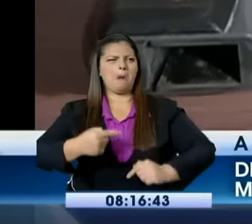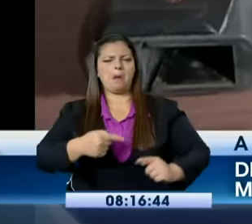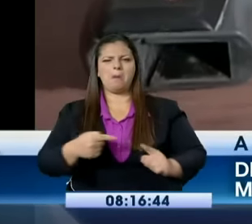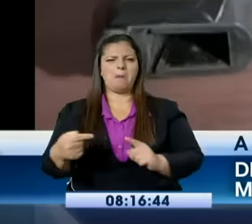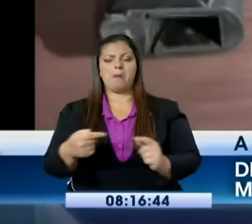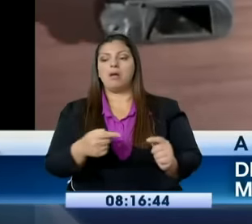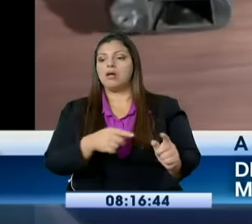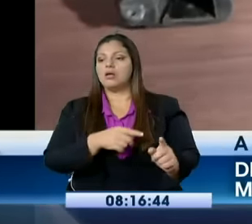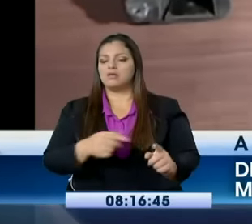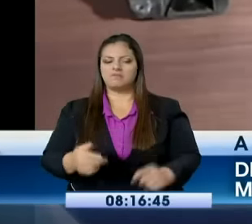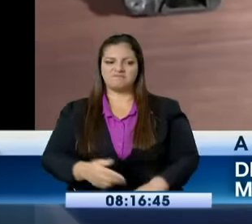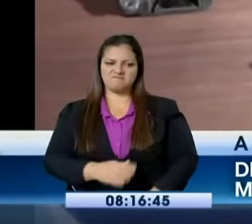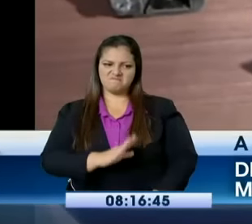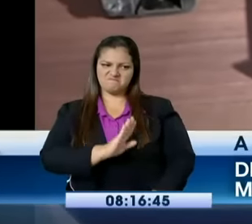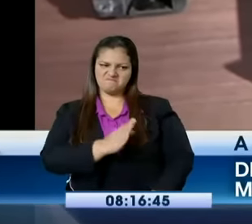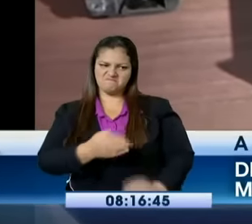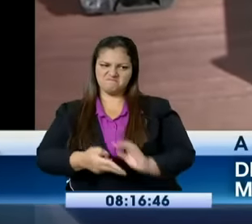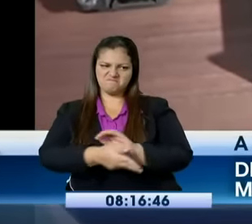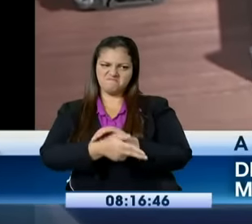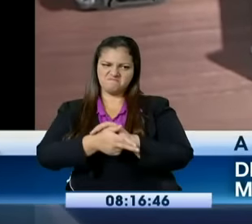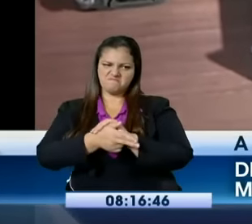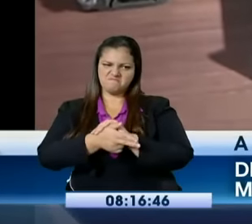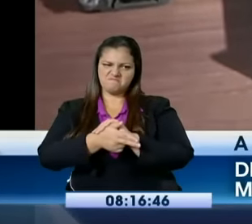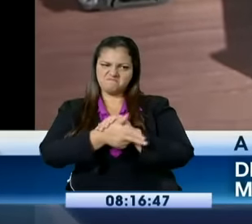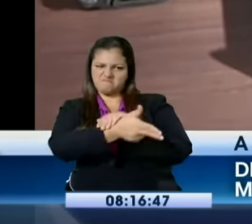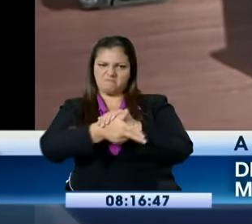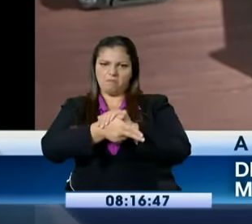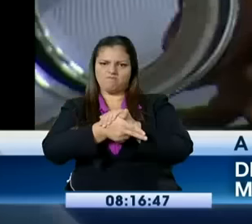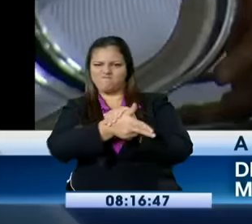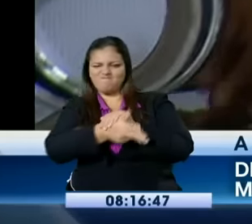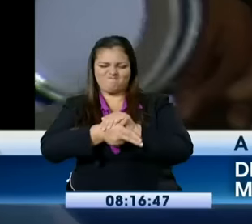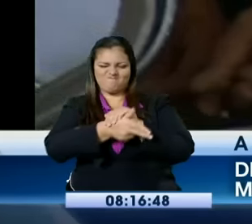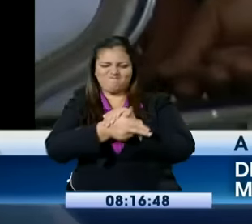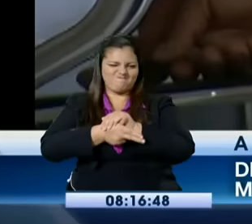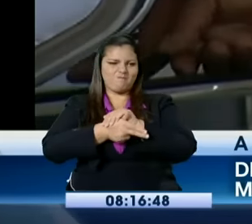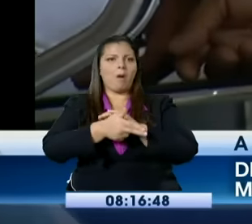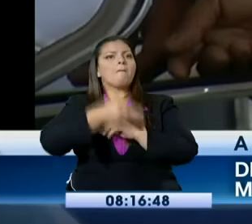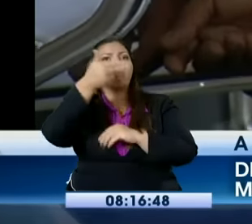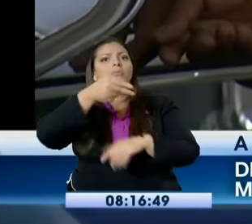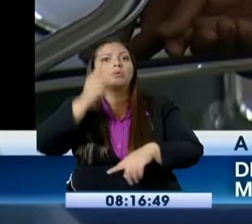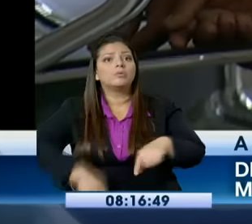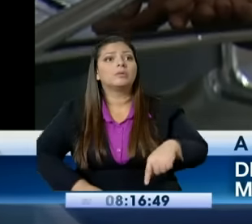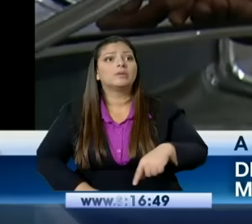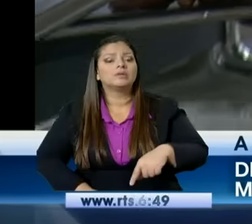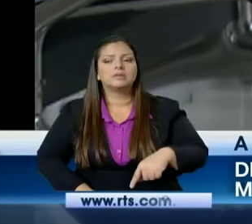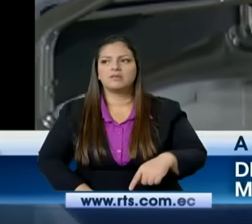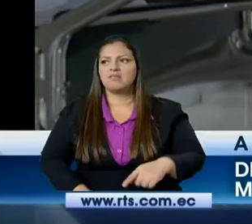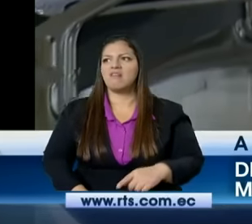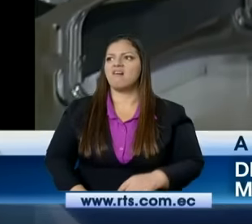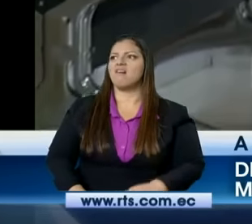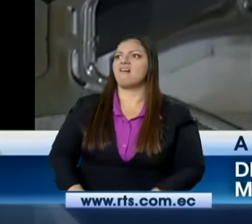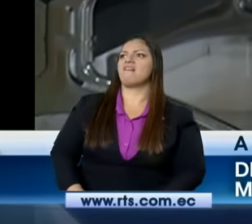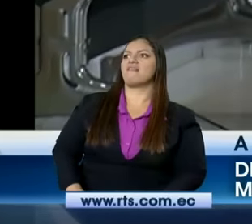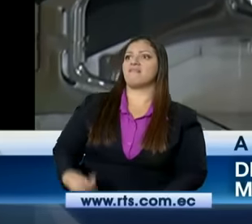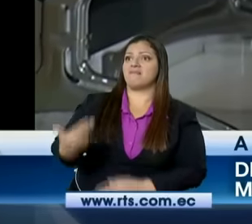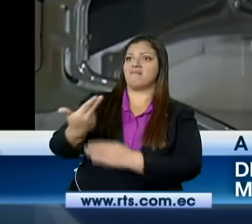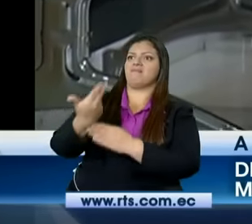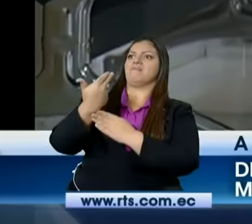y ha intentado detonar, pero no ha salido ningún disparo. Procediendo posteriormente, al ver